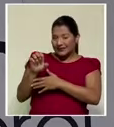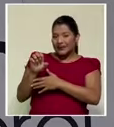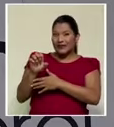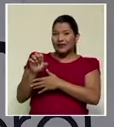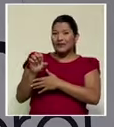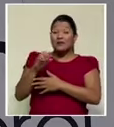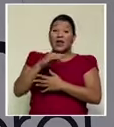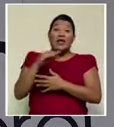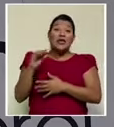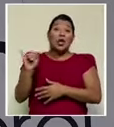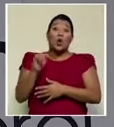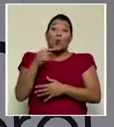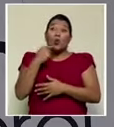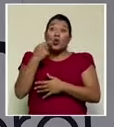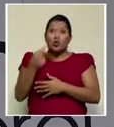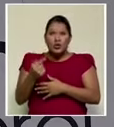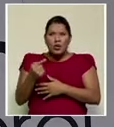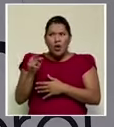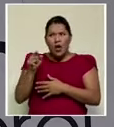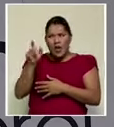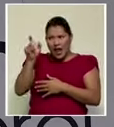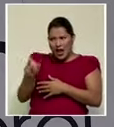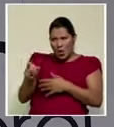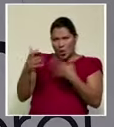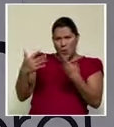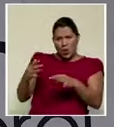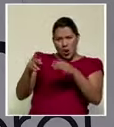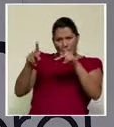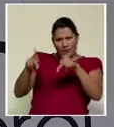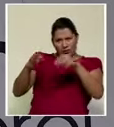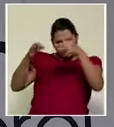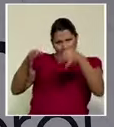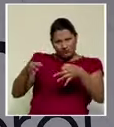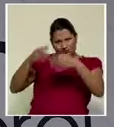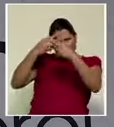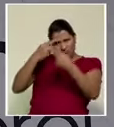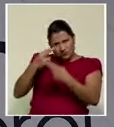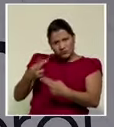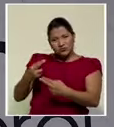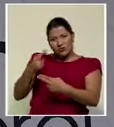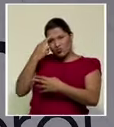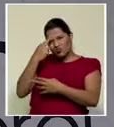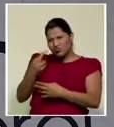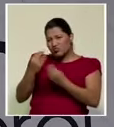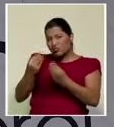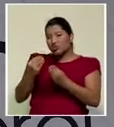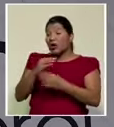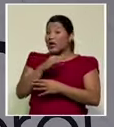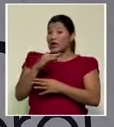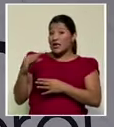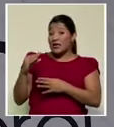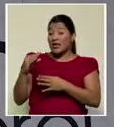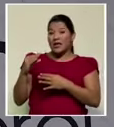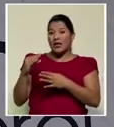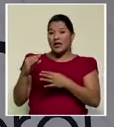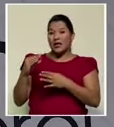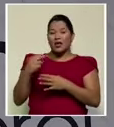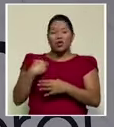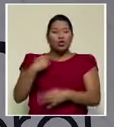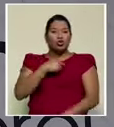Elecciones y, como les digo, alguien muy respetado y que evidentemente pues en teoría hasta hace unos días lo